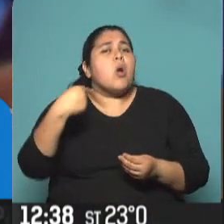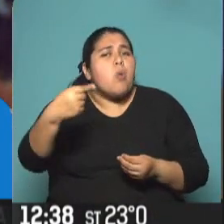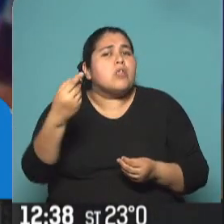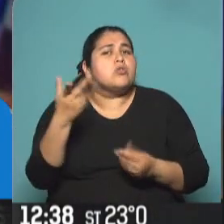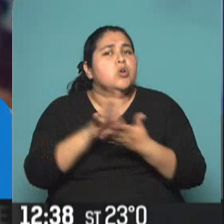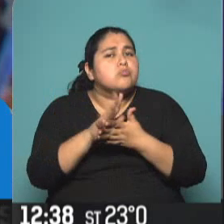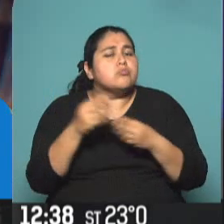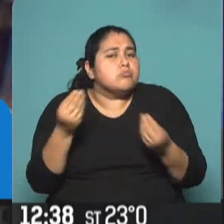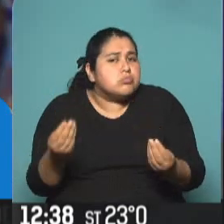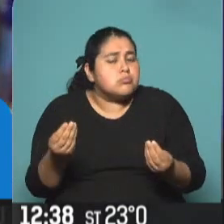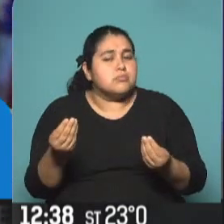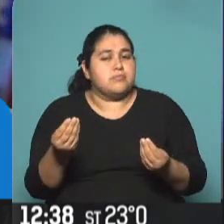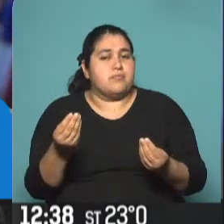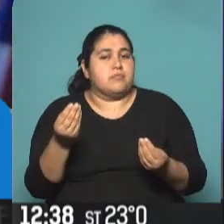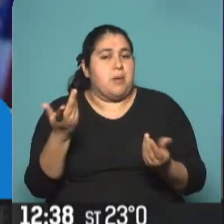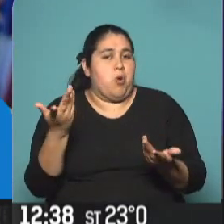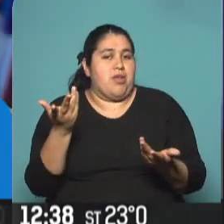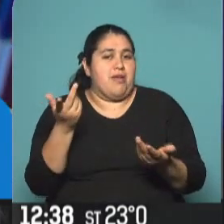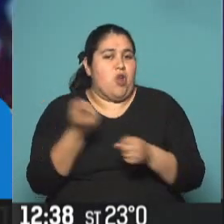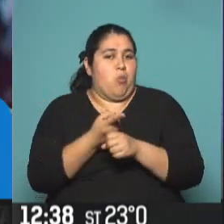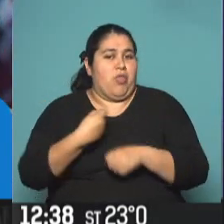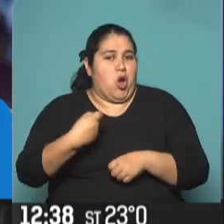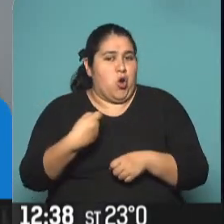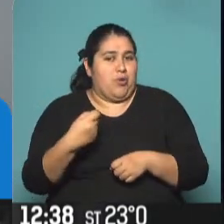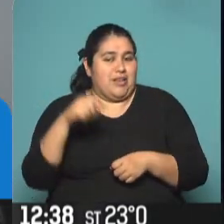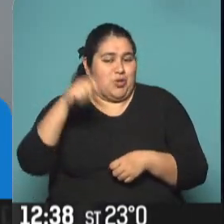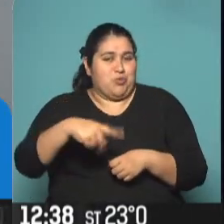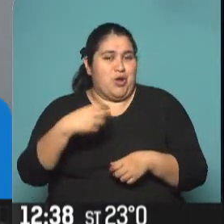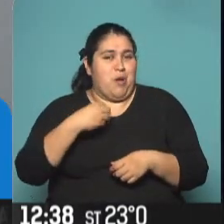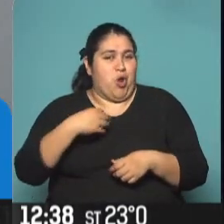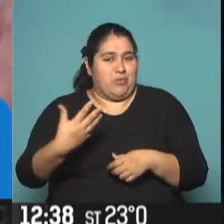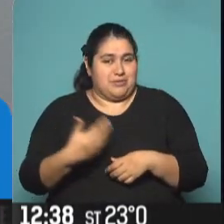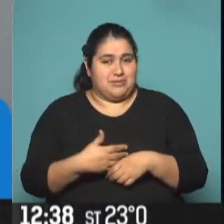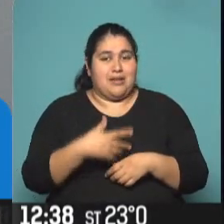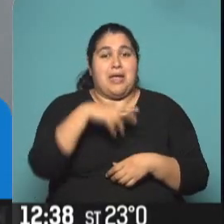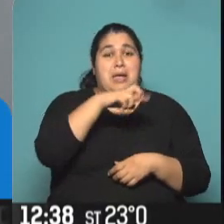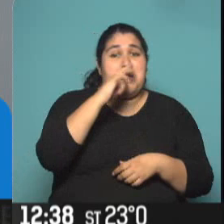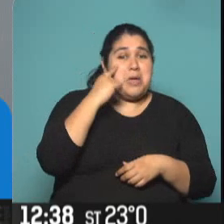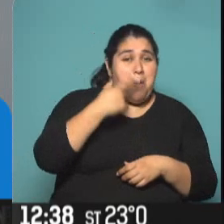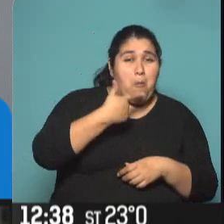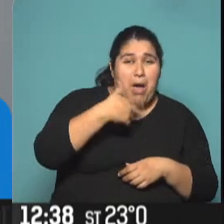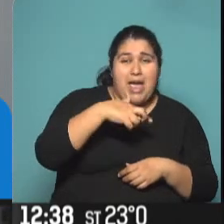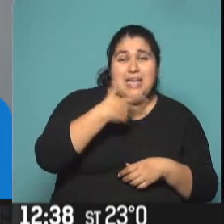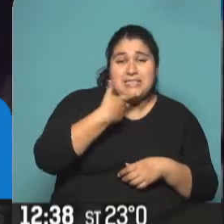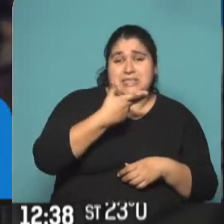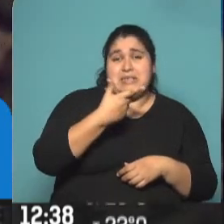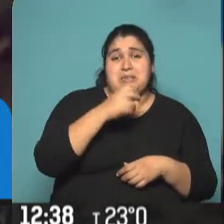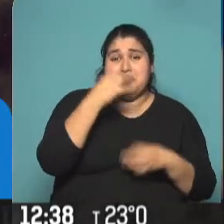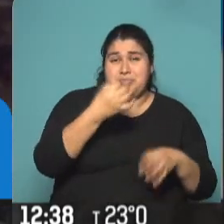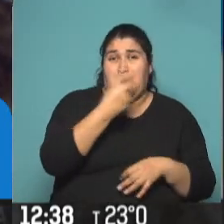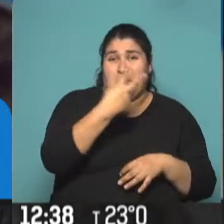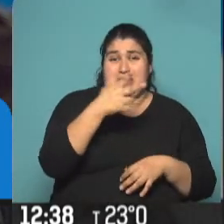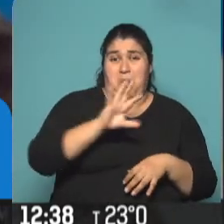resuelto porque ella no puede jubilarse en la provincia ips no puede jubilarse en la provincia darse de las 23 provincias